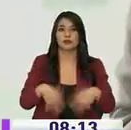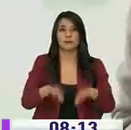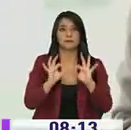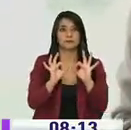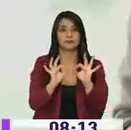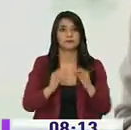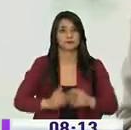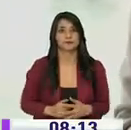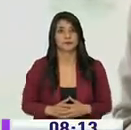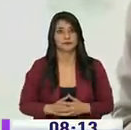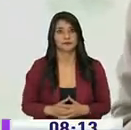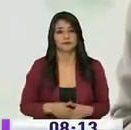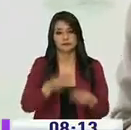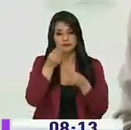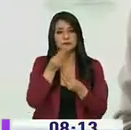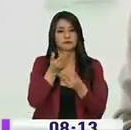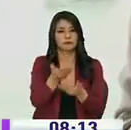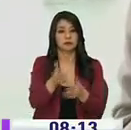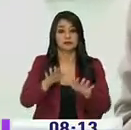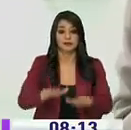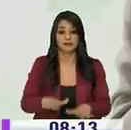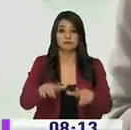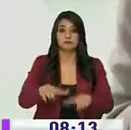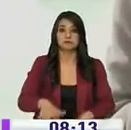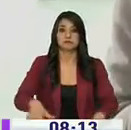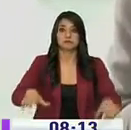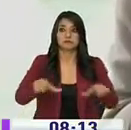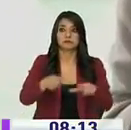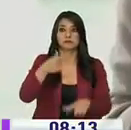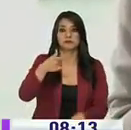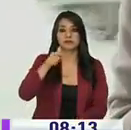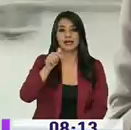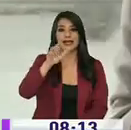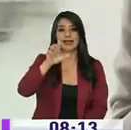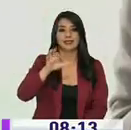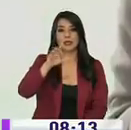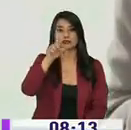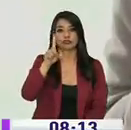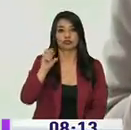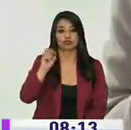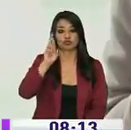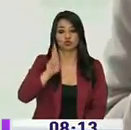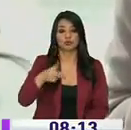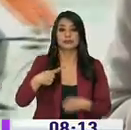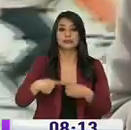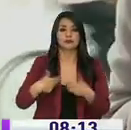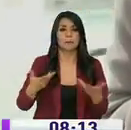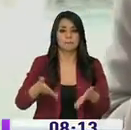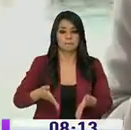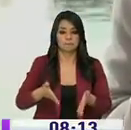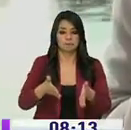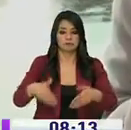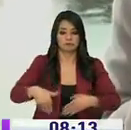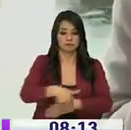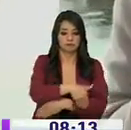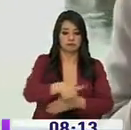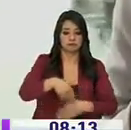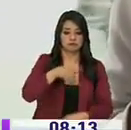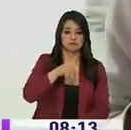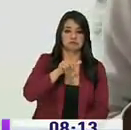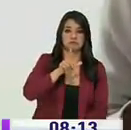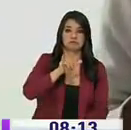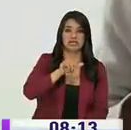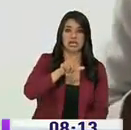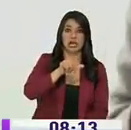Es preciso informarles lo que sucede aquí en el sector del Lagatazo, en el sur de la capital, en la intersección de las calles Pílalo y